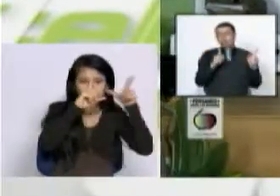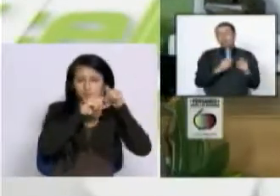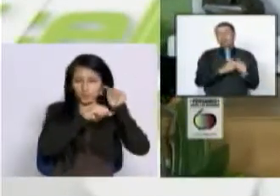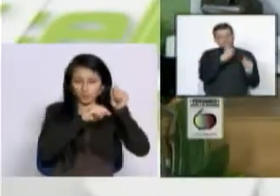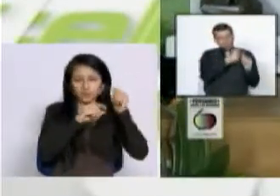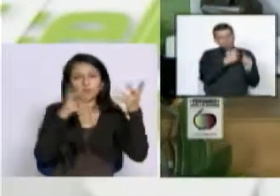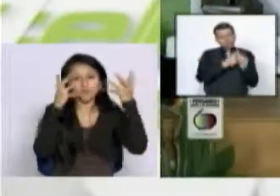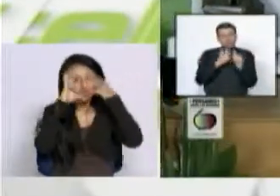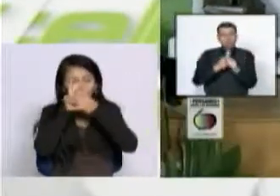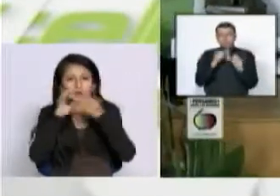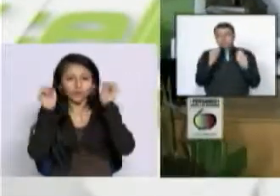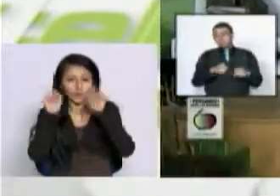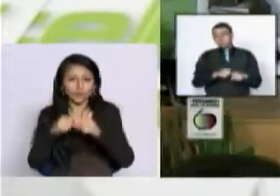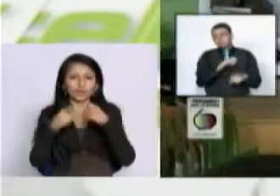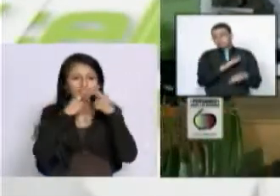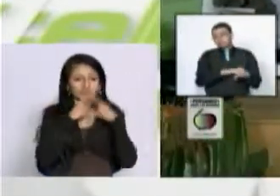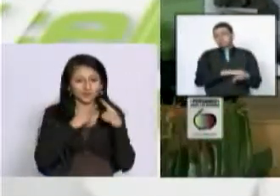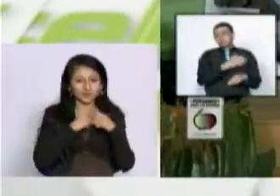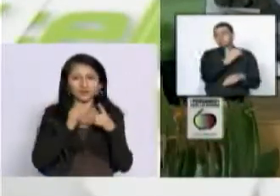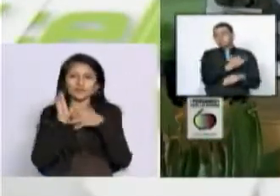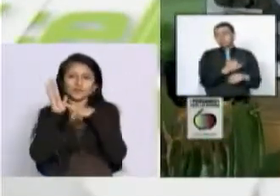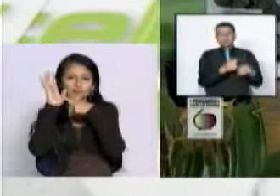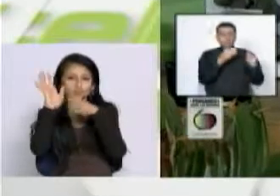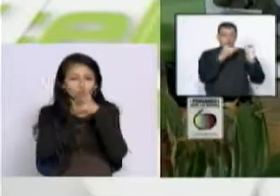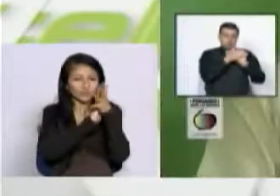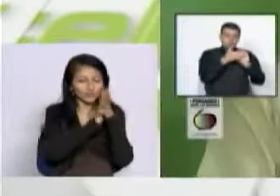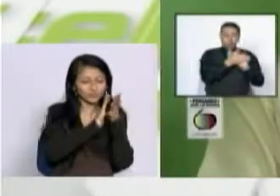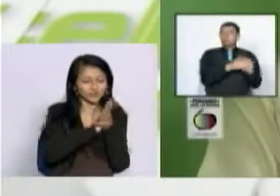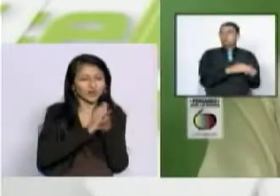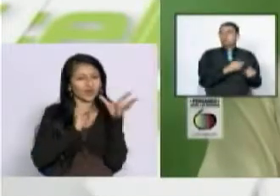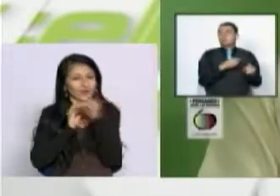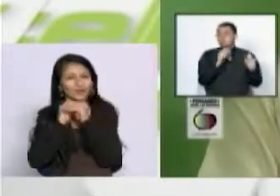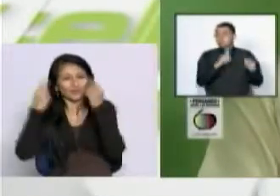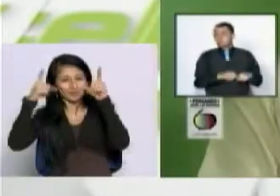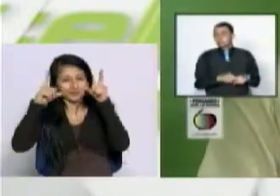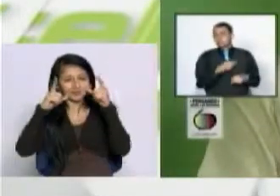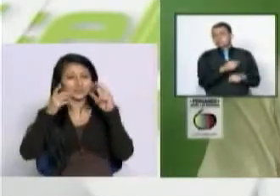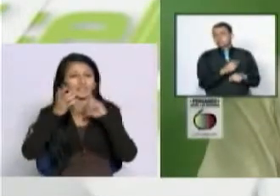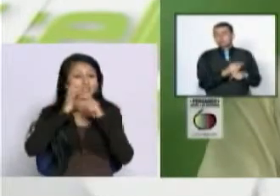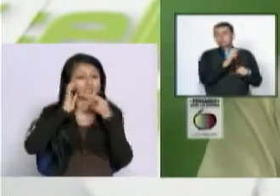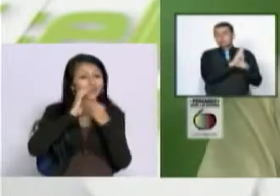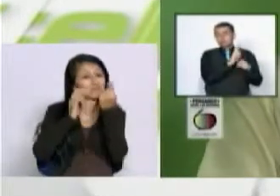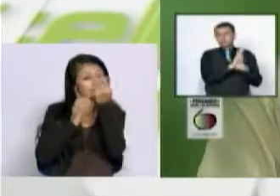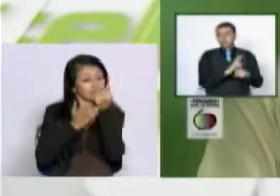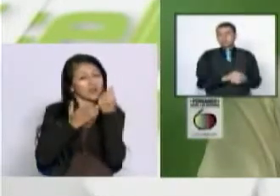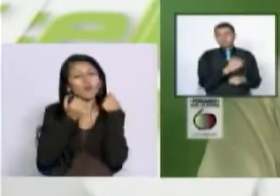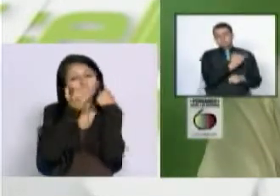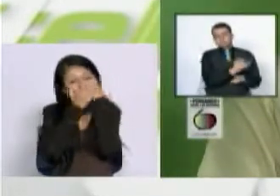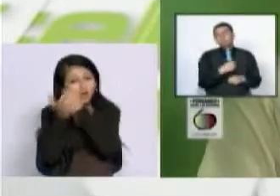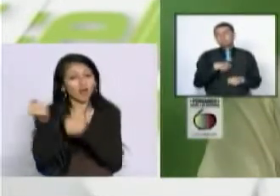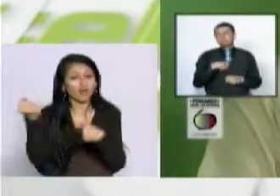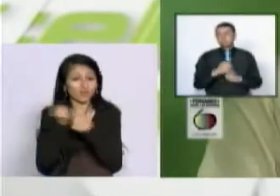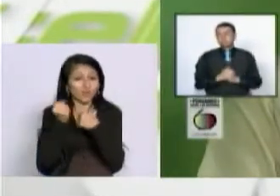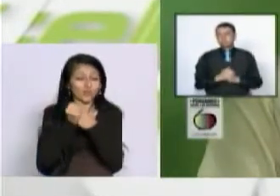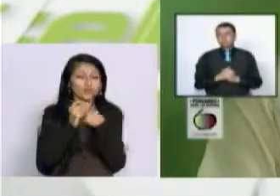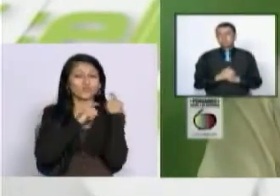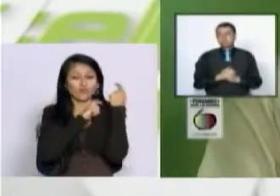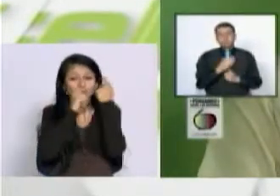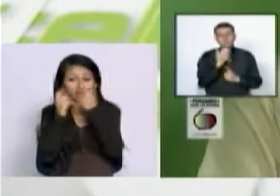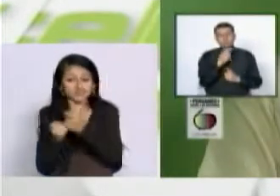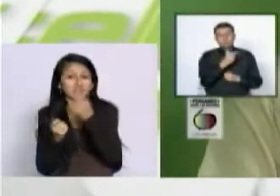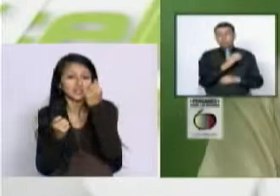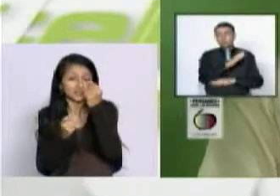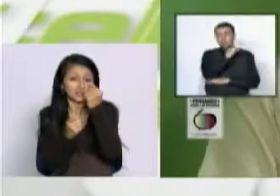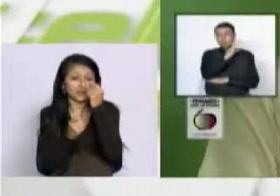regionales están llamados a producir sus propias series o miniseries, ya que se cuenta con los recursos necesarios, teniendo en cuenta